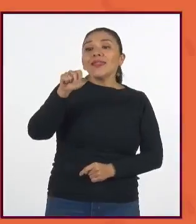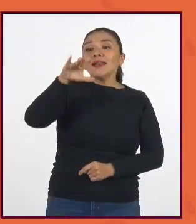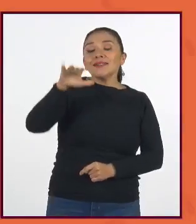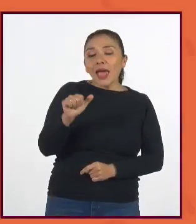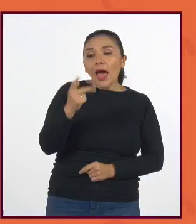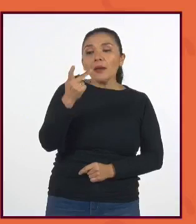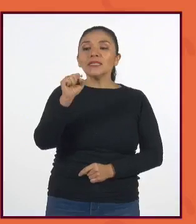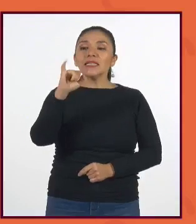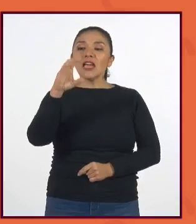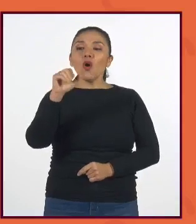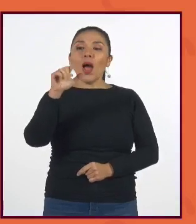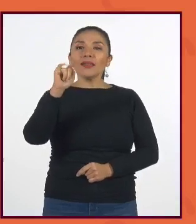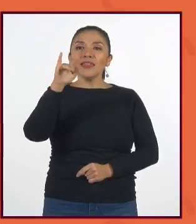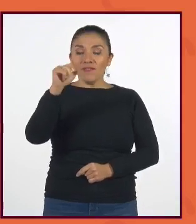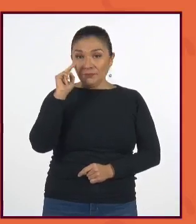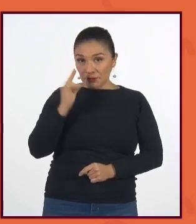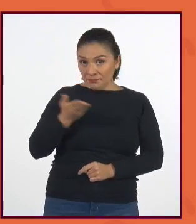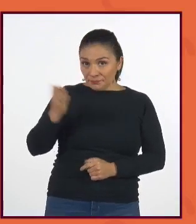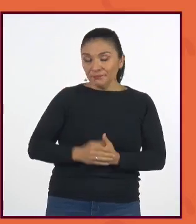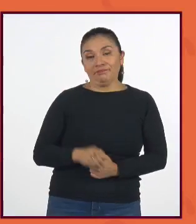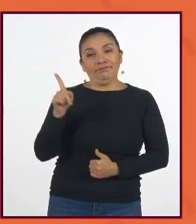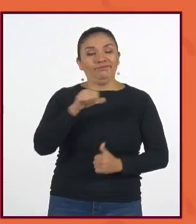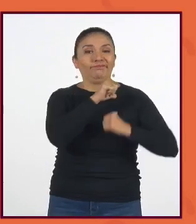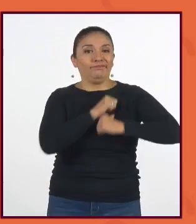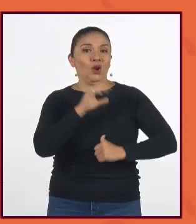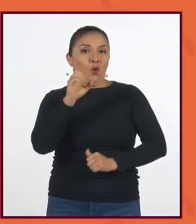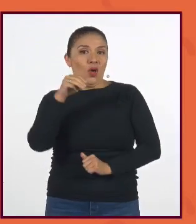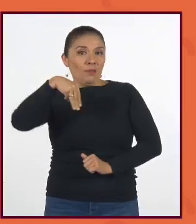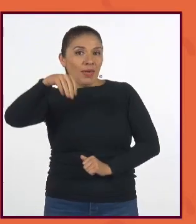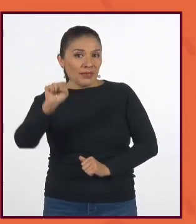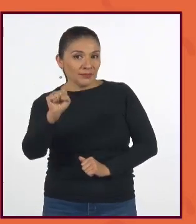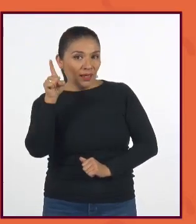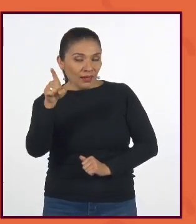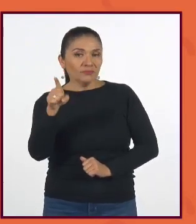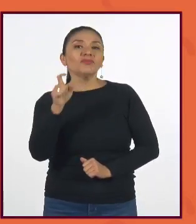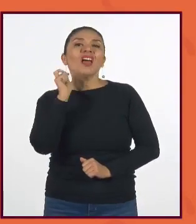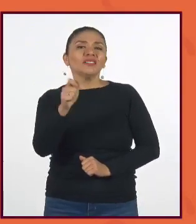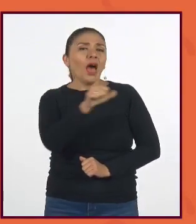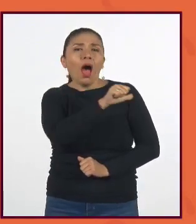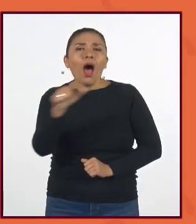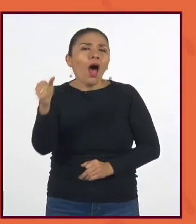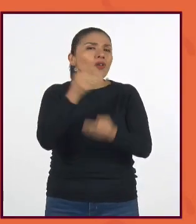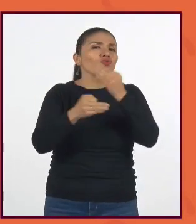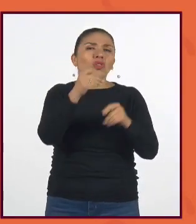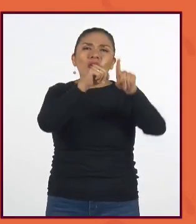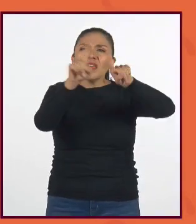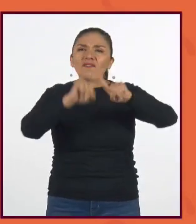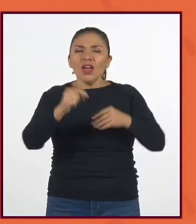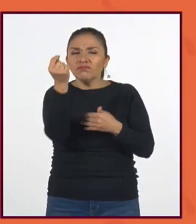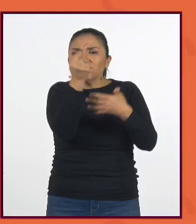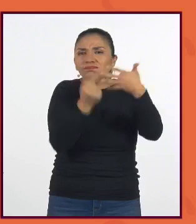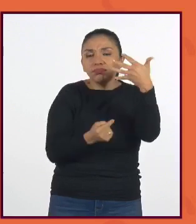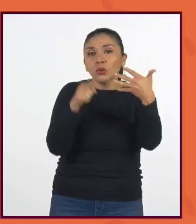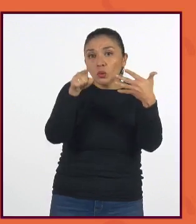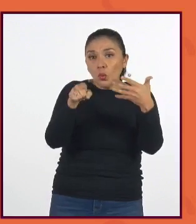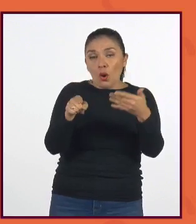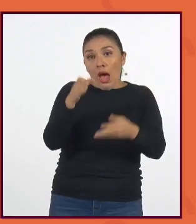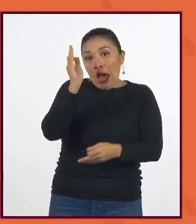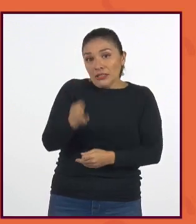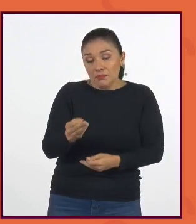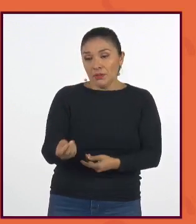psicoactiva, de acuerdo a la Organización Mundial de la Salud, son todas aquellas sustancias que introducidas al